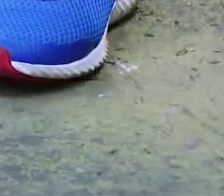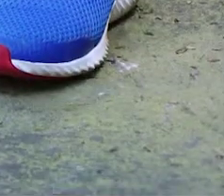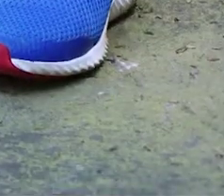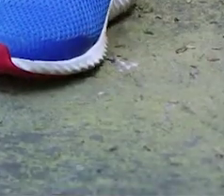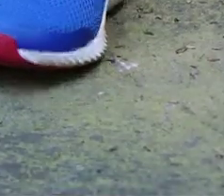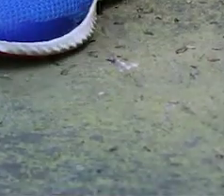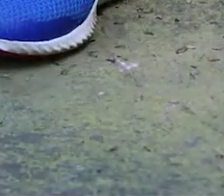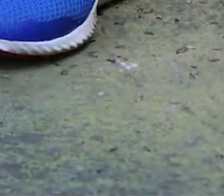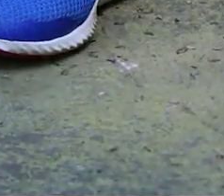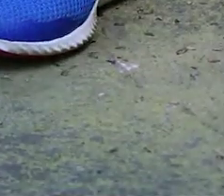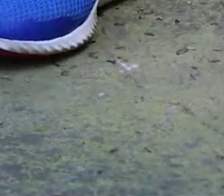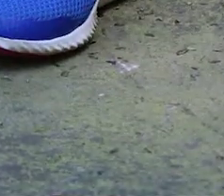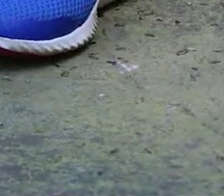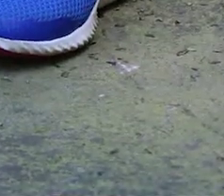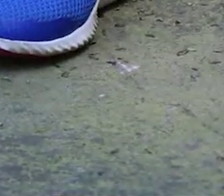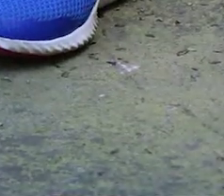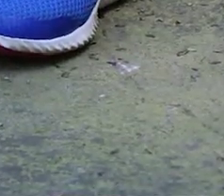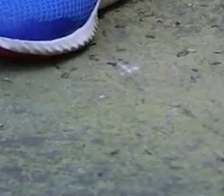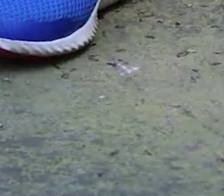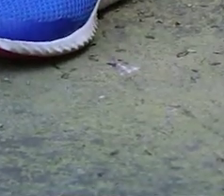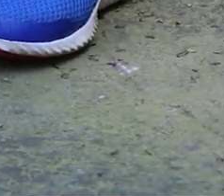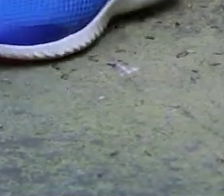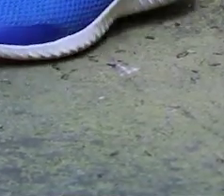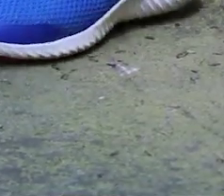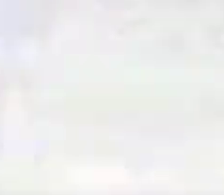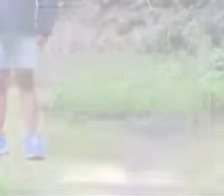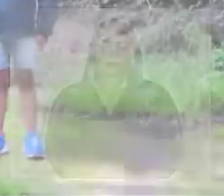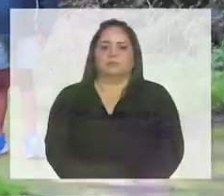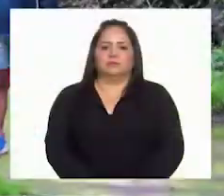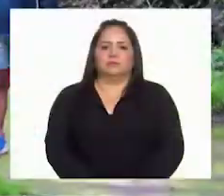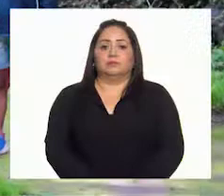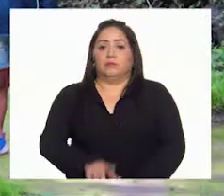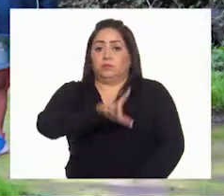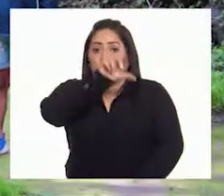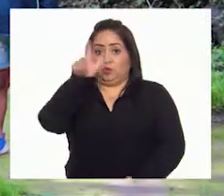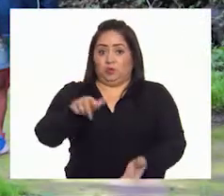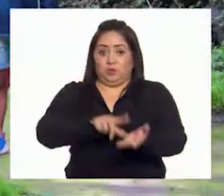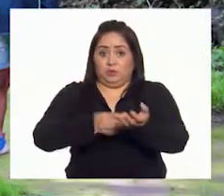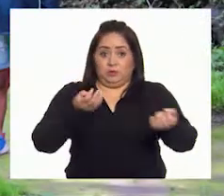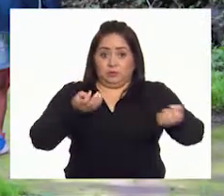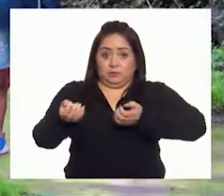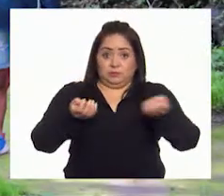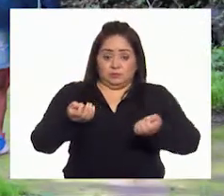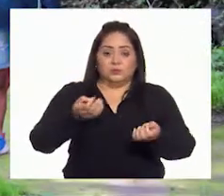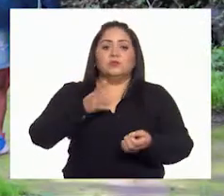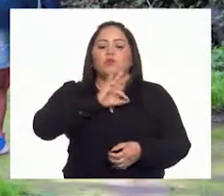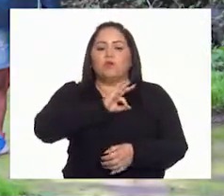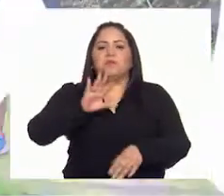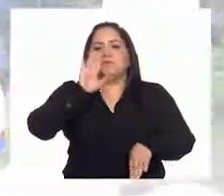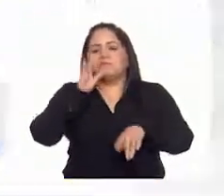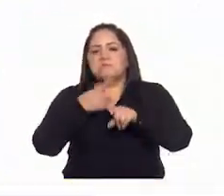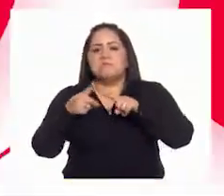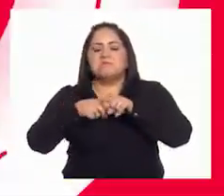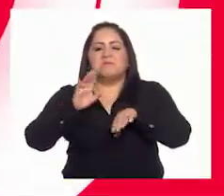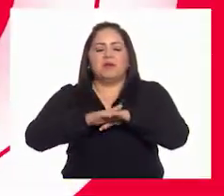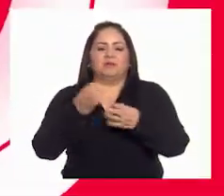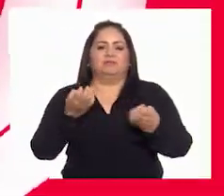tener siempre la posición de los pies, de las puntas hacia adentro. Y después de cada pausa, activa tu mente.